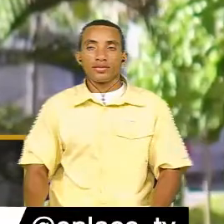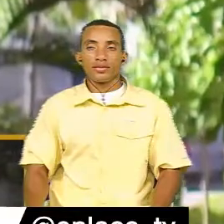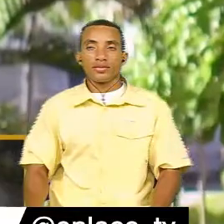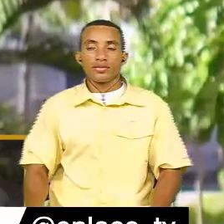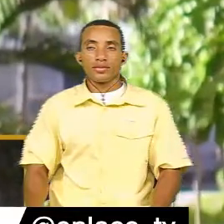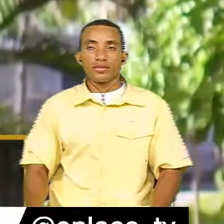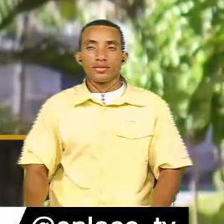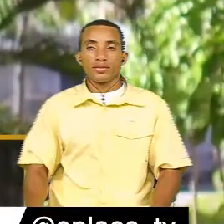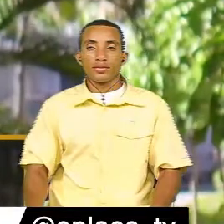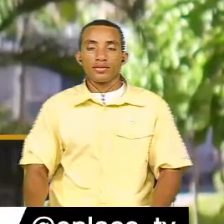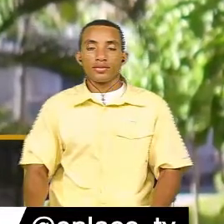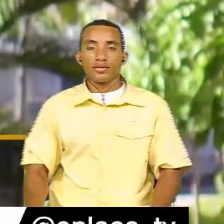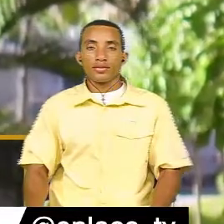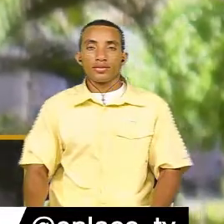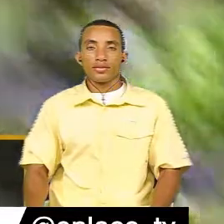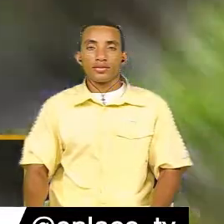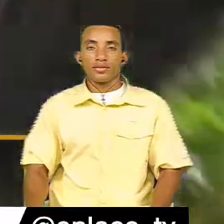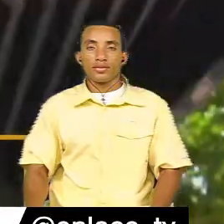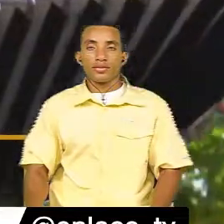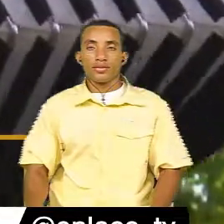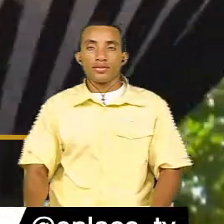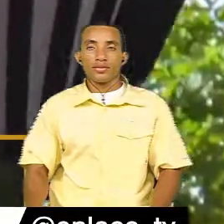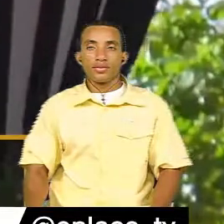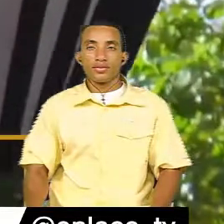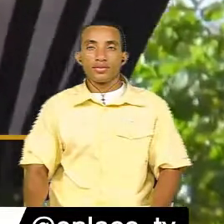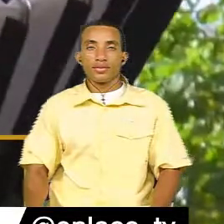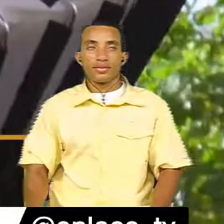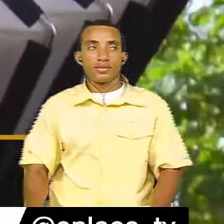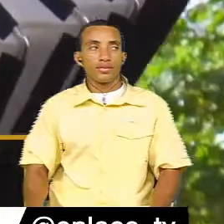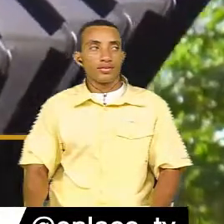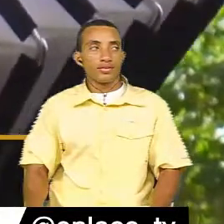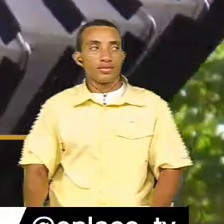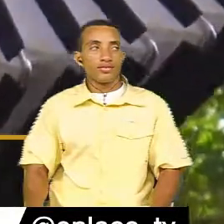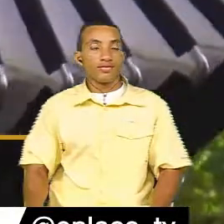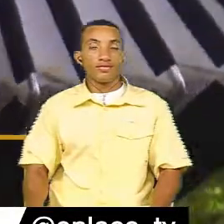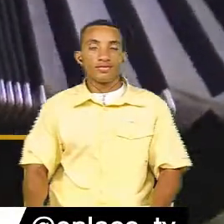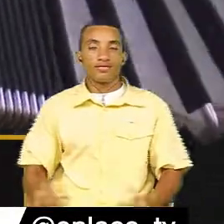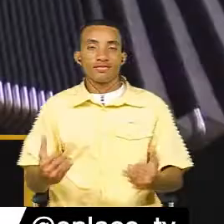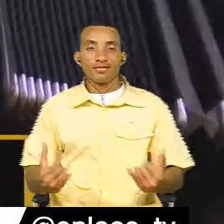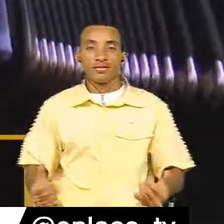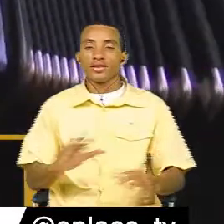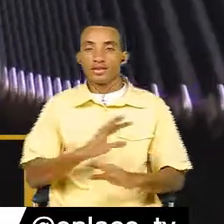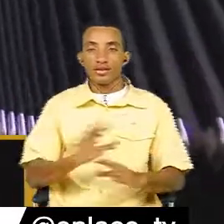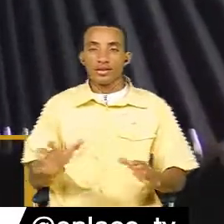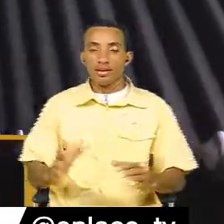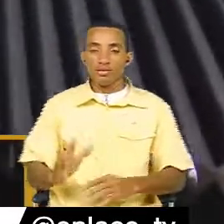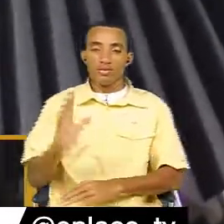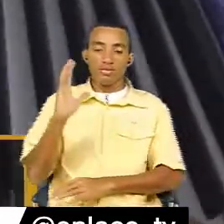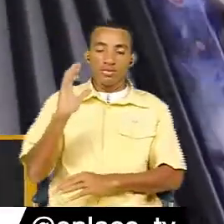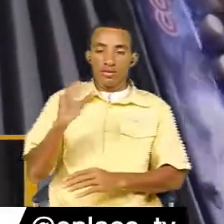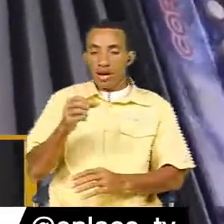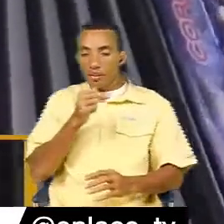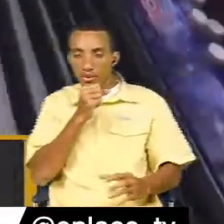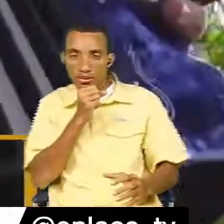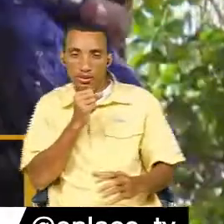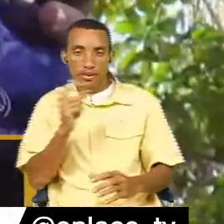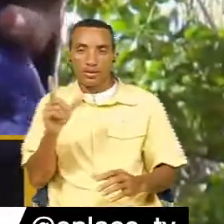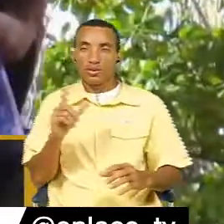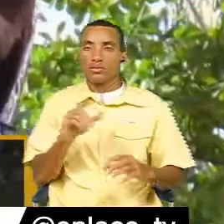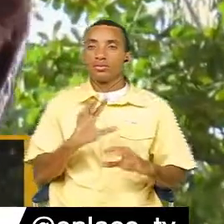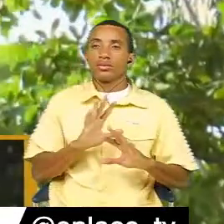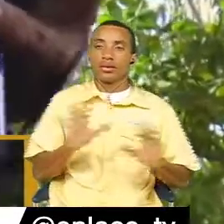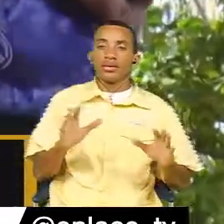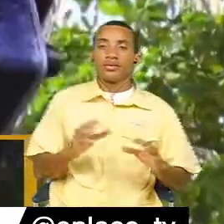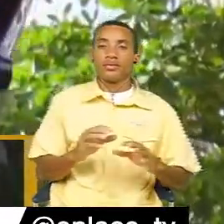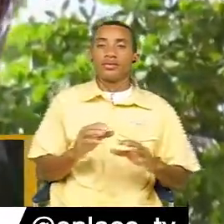a un hogar, porque más tarde te va a pesar. Hoy alejado de tarimas y estudios de grabación, pasa sus días en su parcela